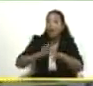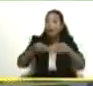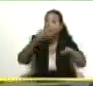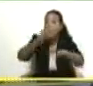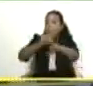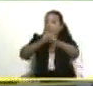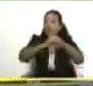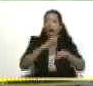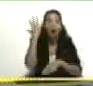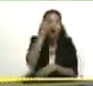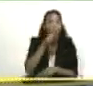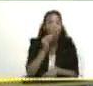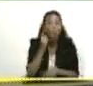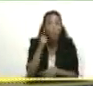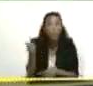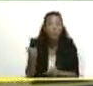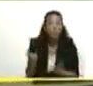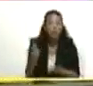a la juventud,